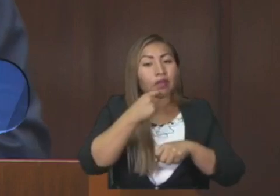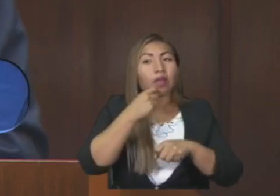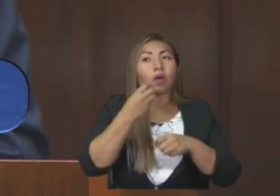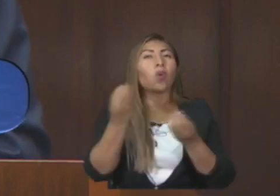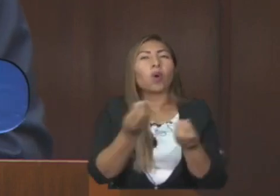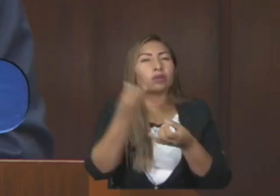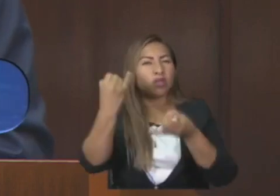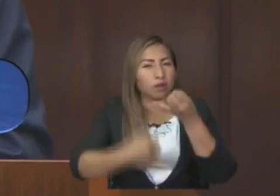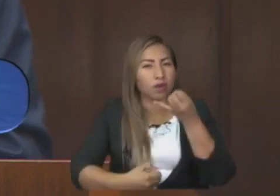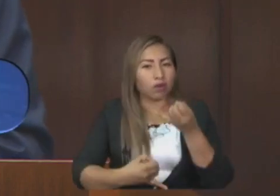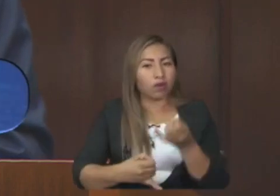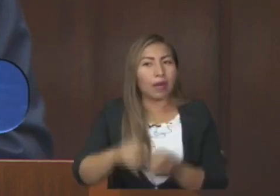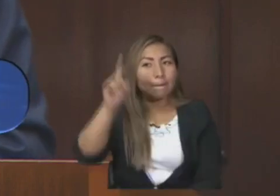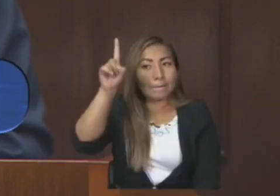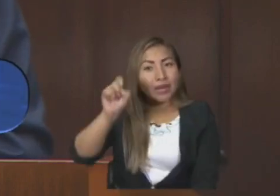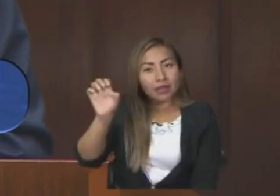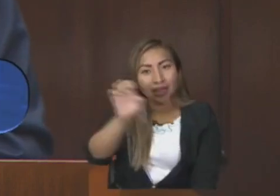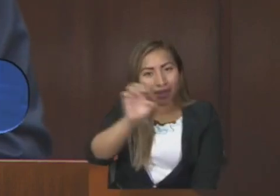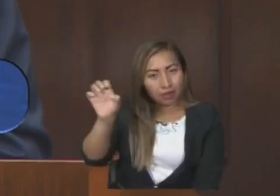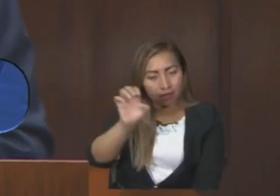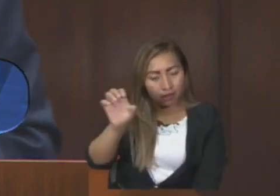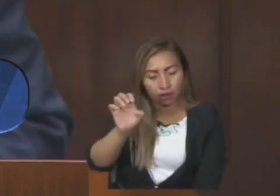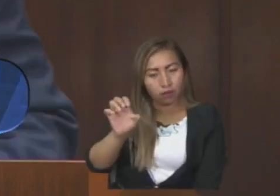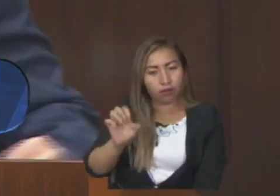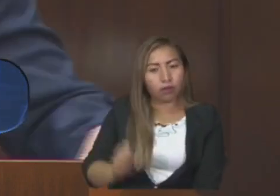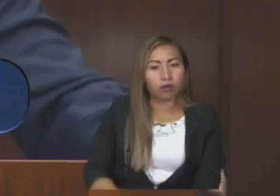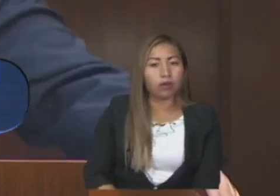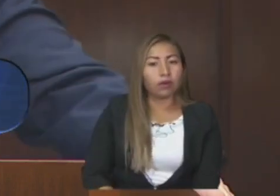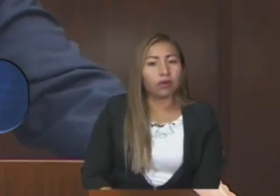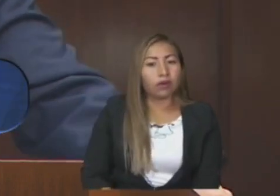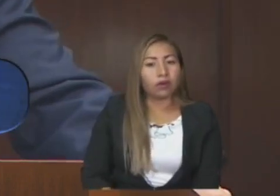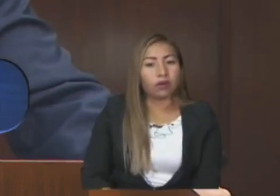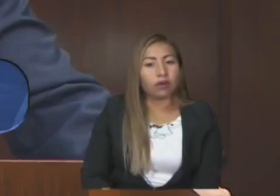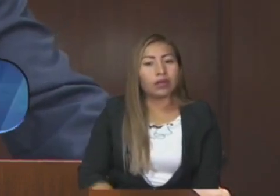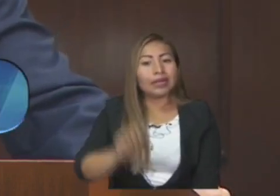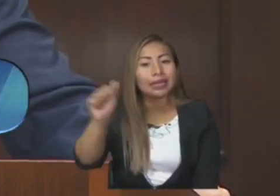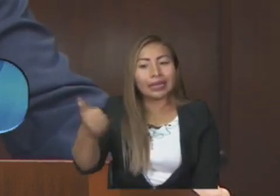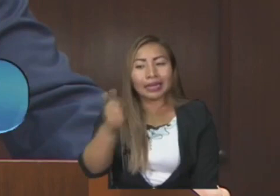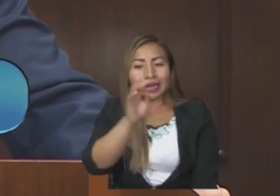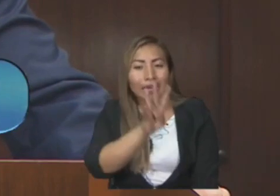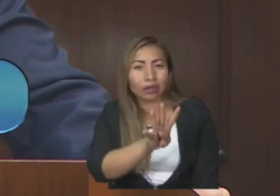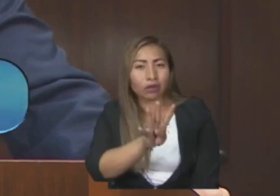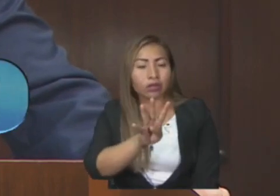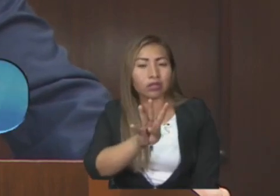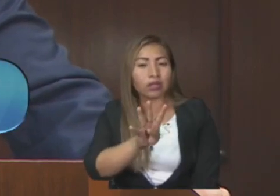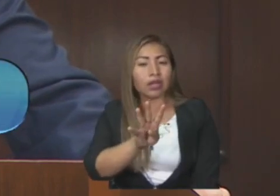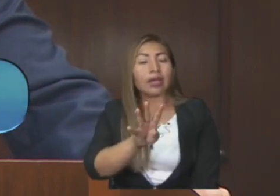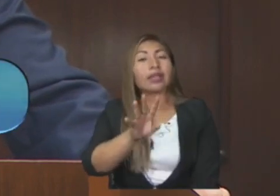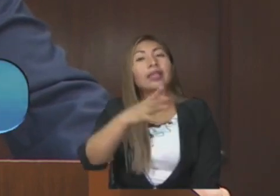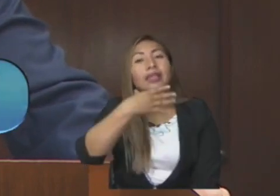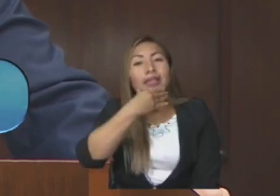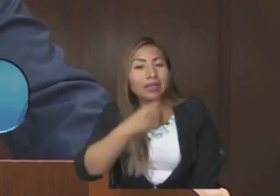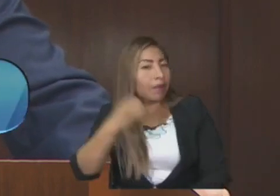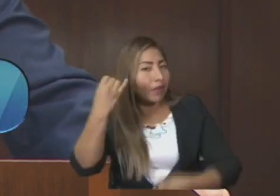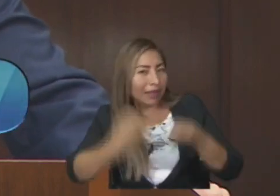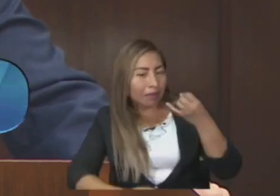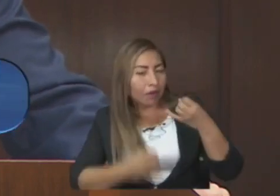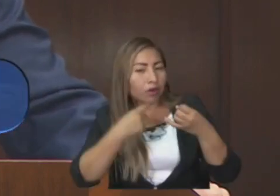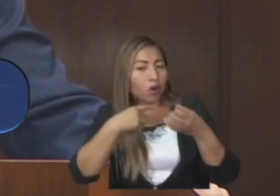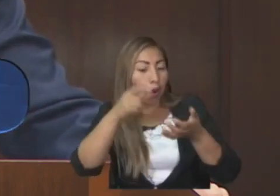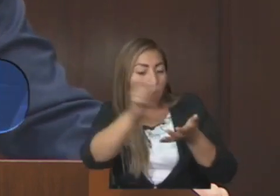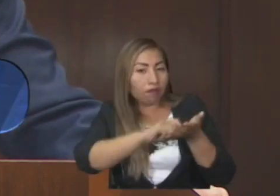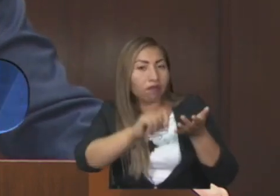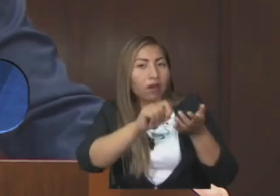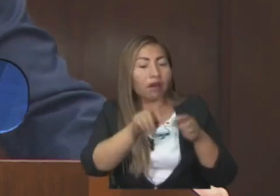enero. Luego de que venciera el plazo del 14 de diciembre del 2022, el director ejecutivo de